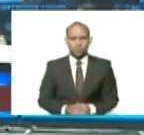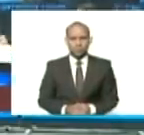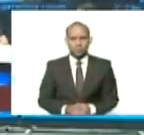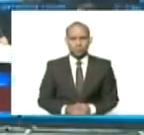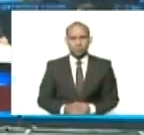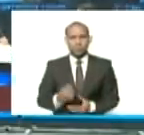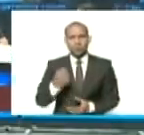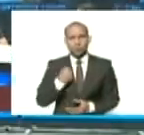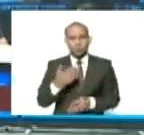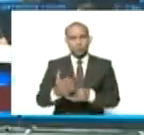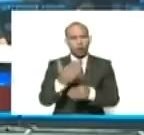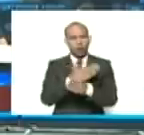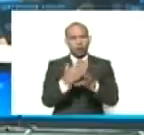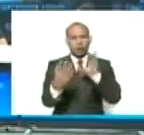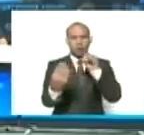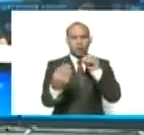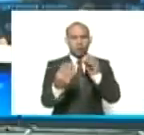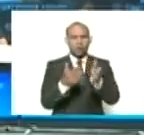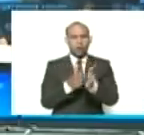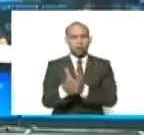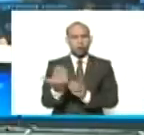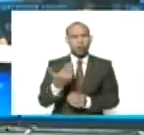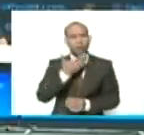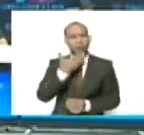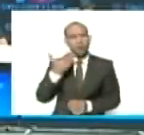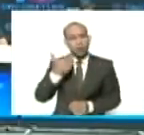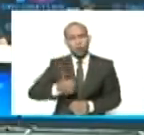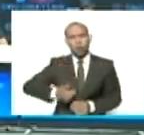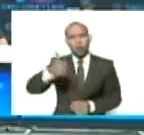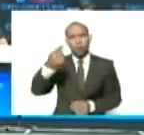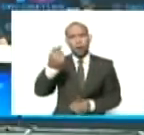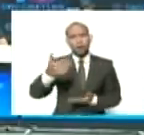Yo he hablado de la mejoría de los ingresos